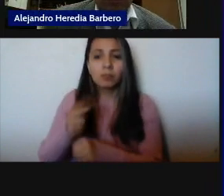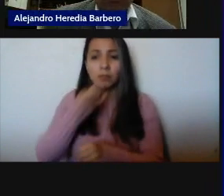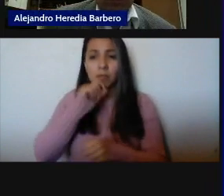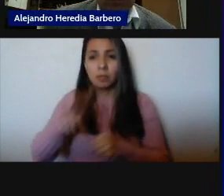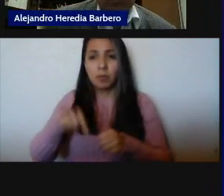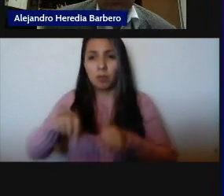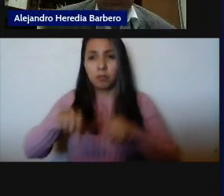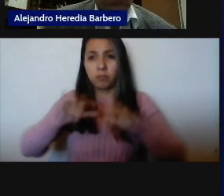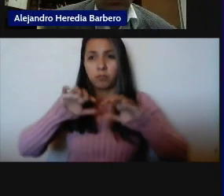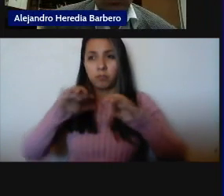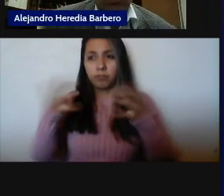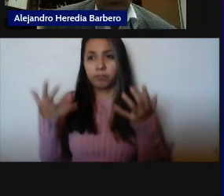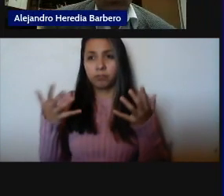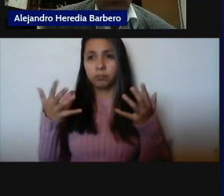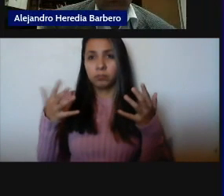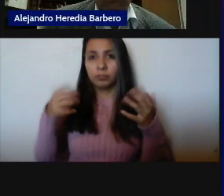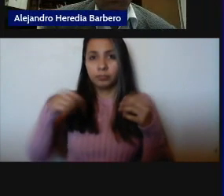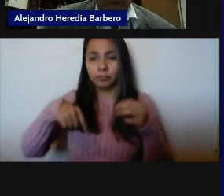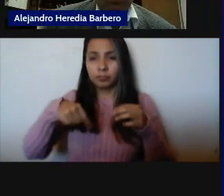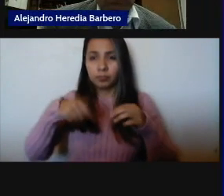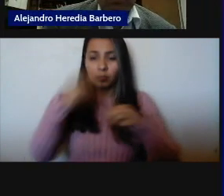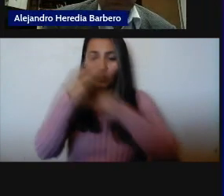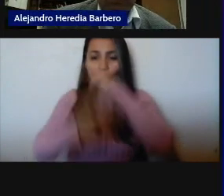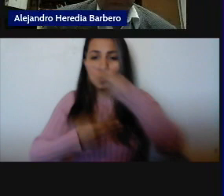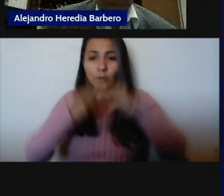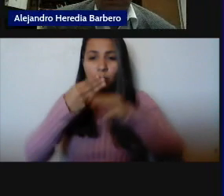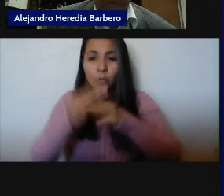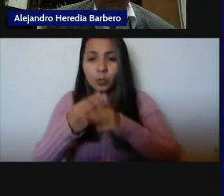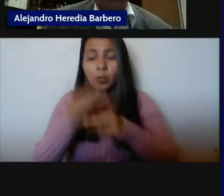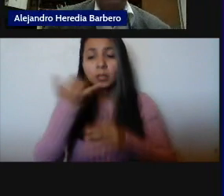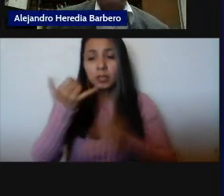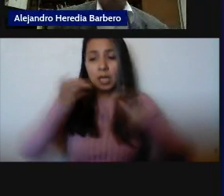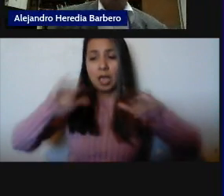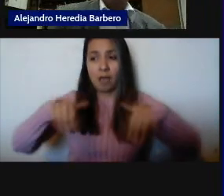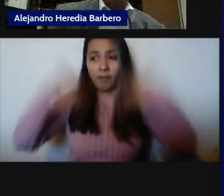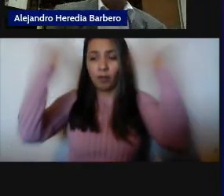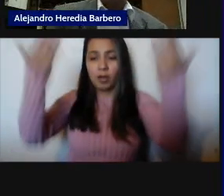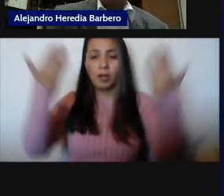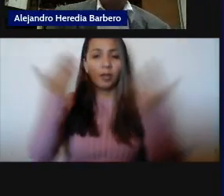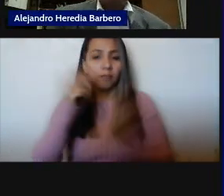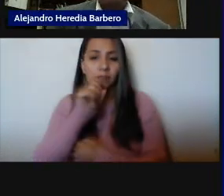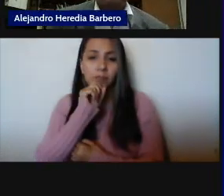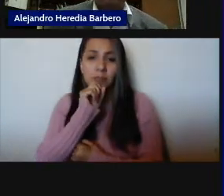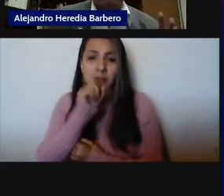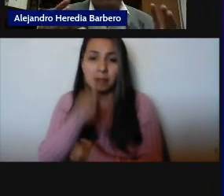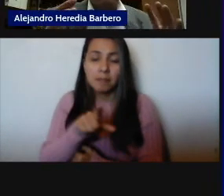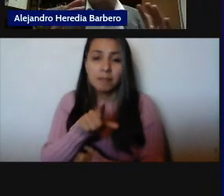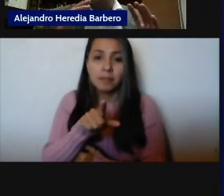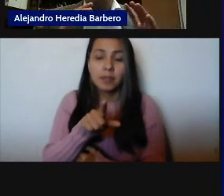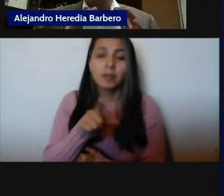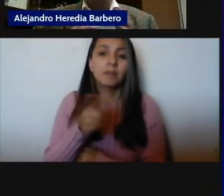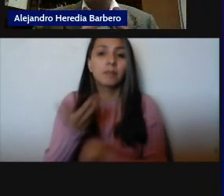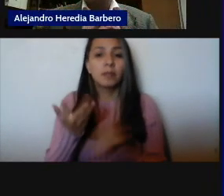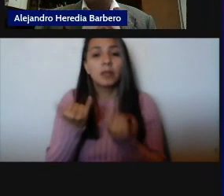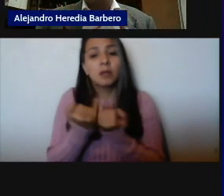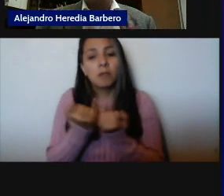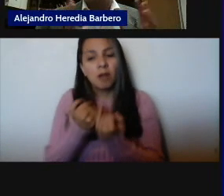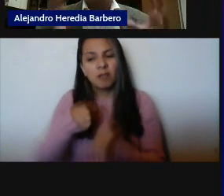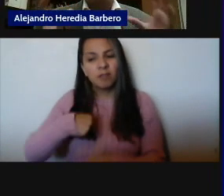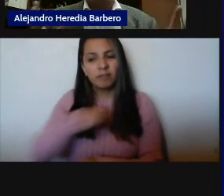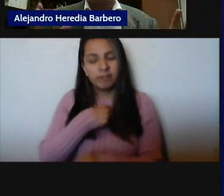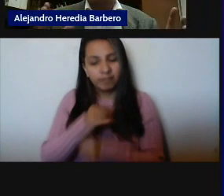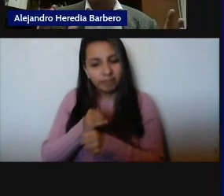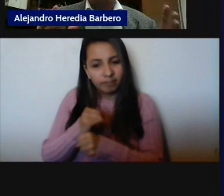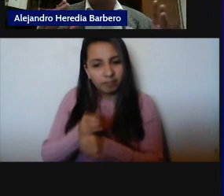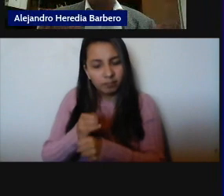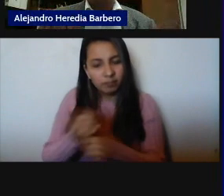este ambiente primitivo o en el ambiente fuera de la Tierra, y al mismo tiempo también intentamos